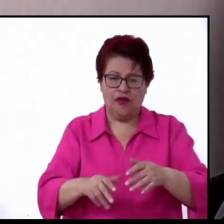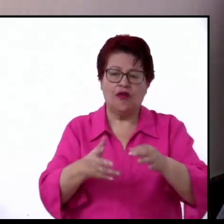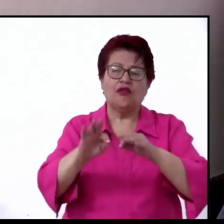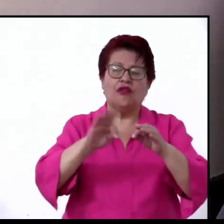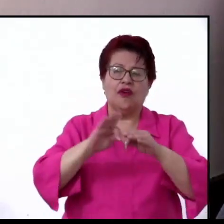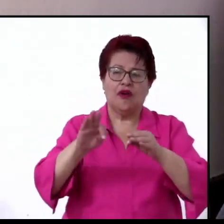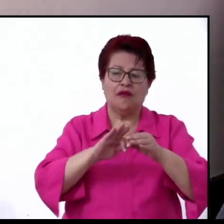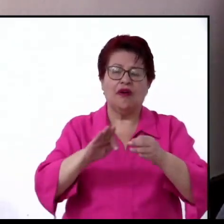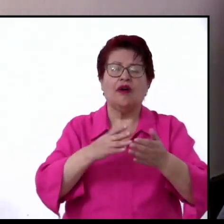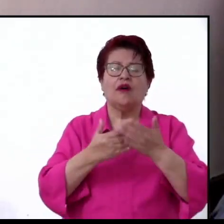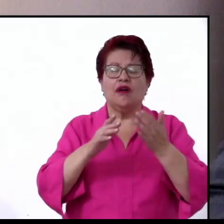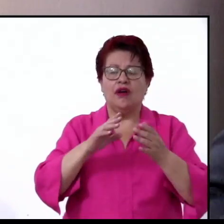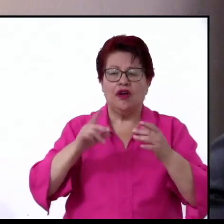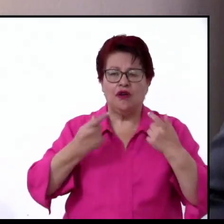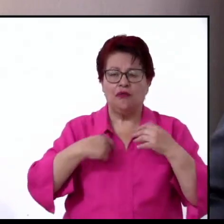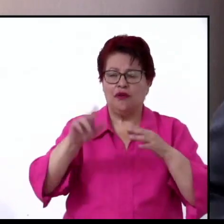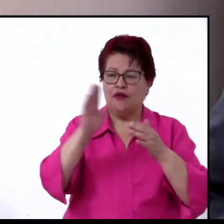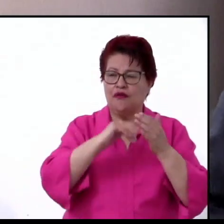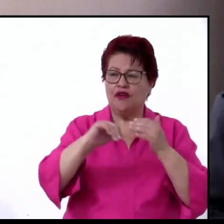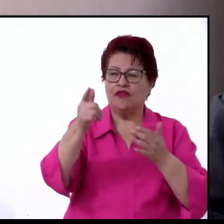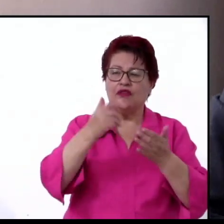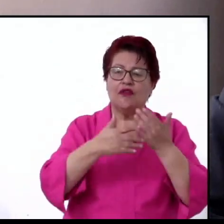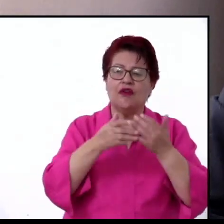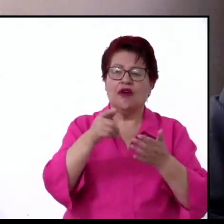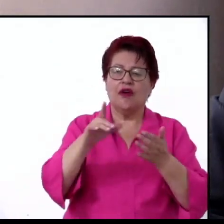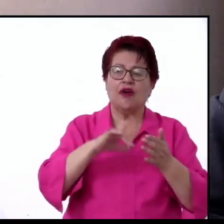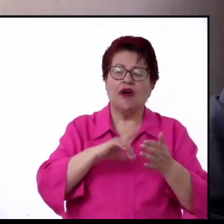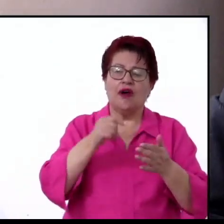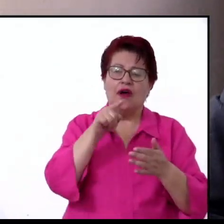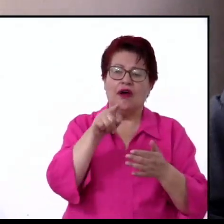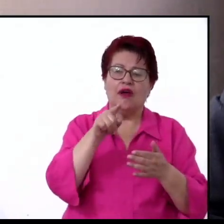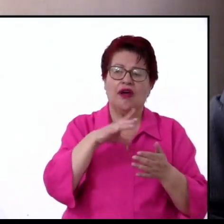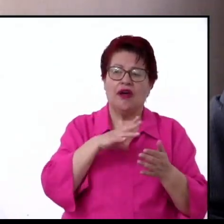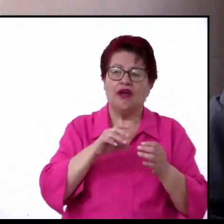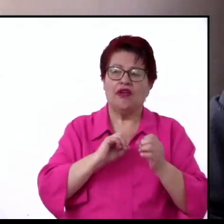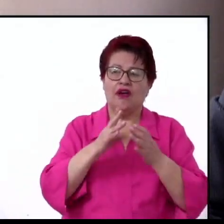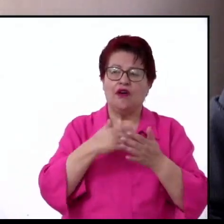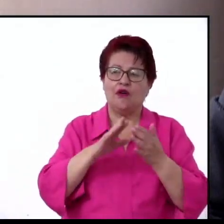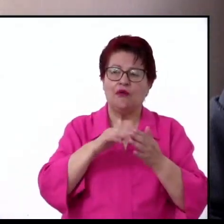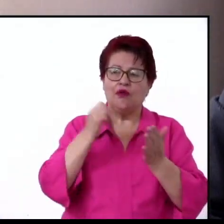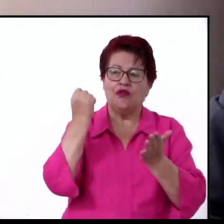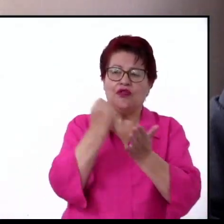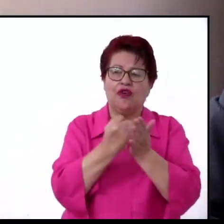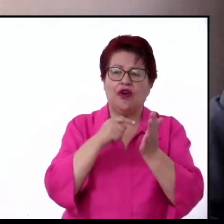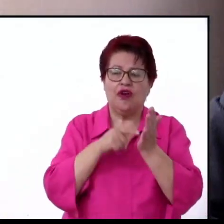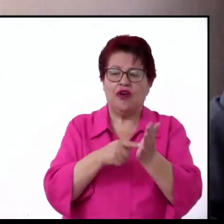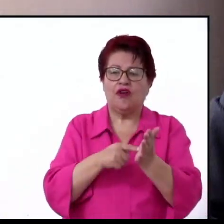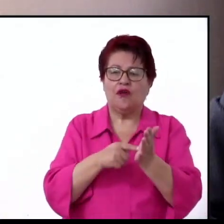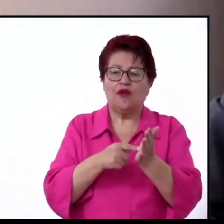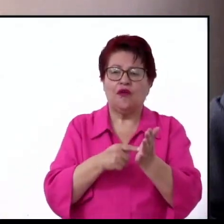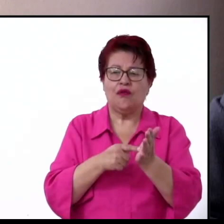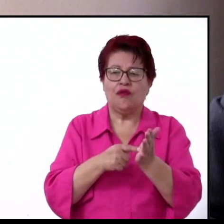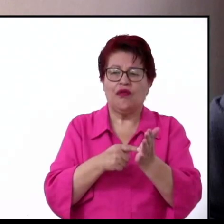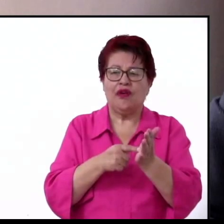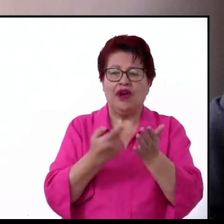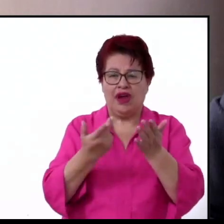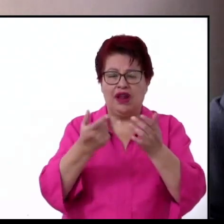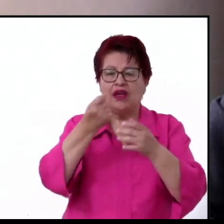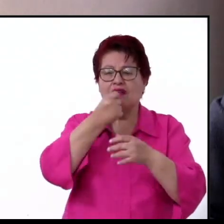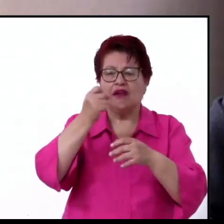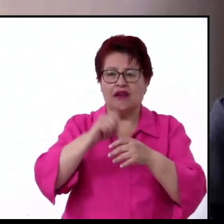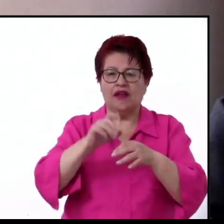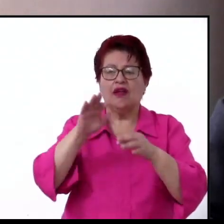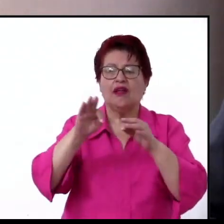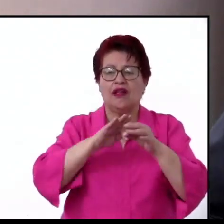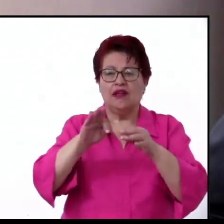trabajos y el gran profesionalismo que usted le ha dejado como sello en esta Secretaría